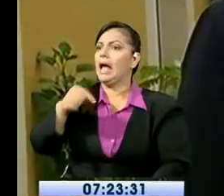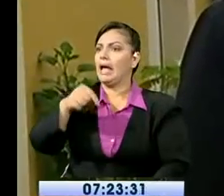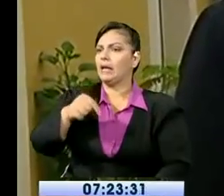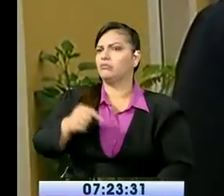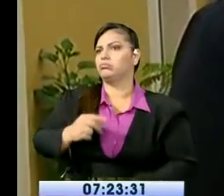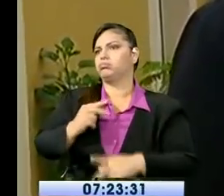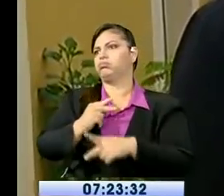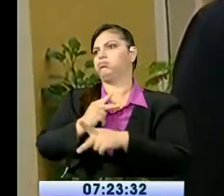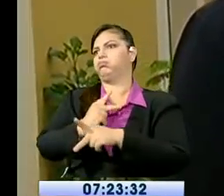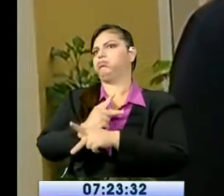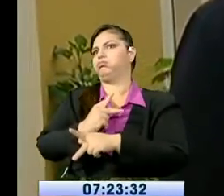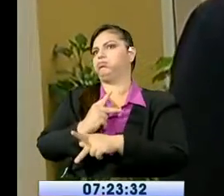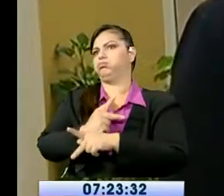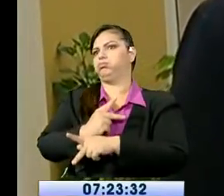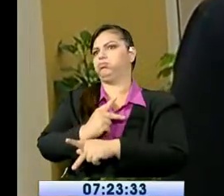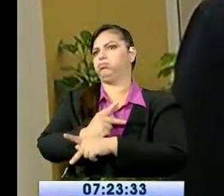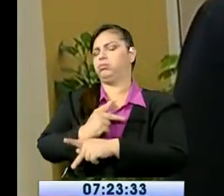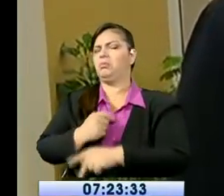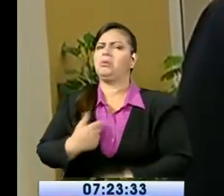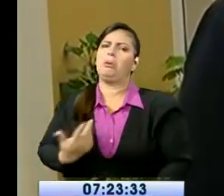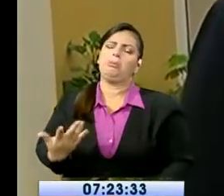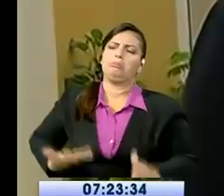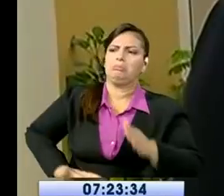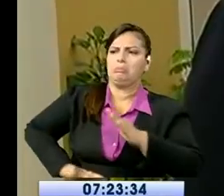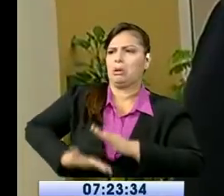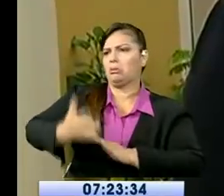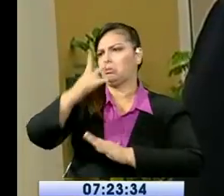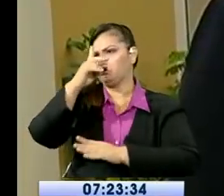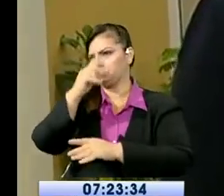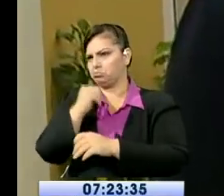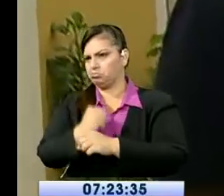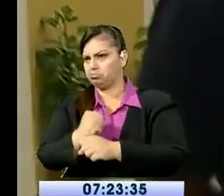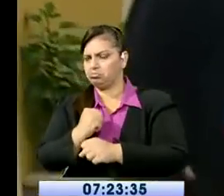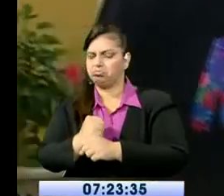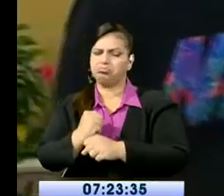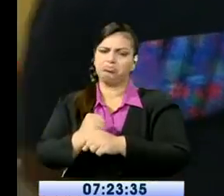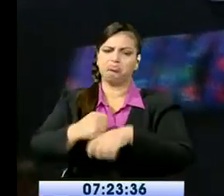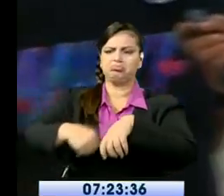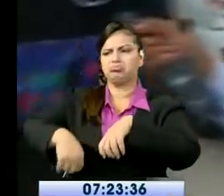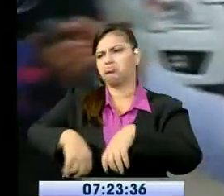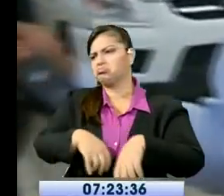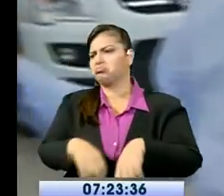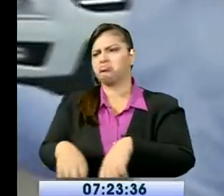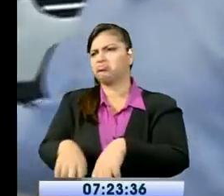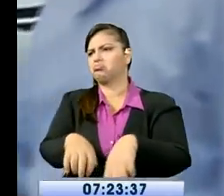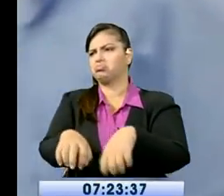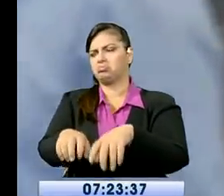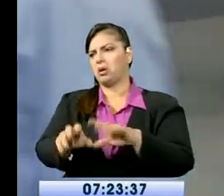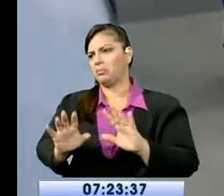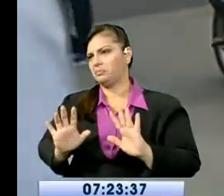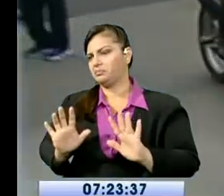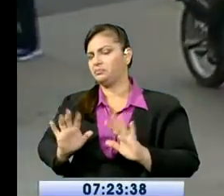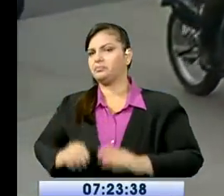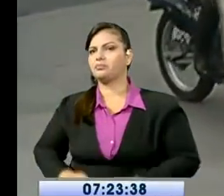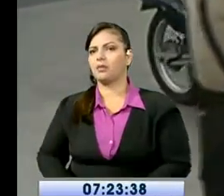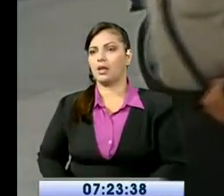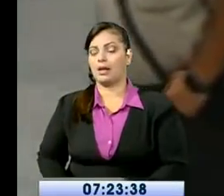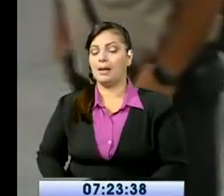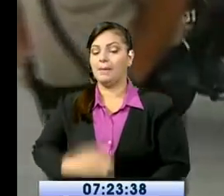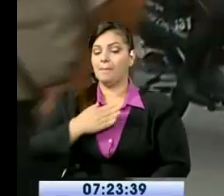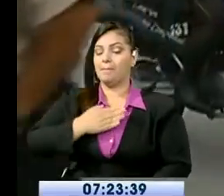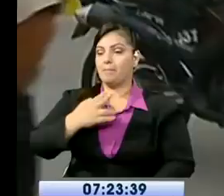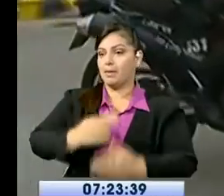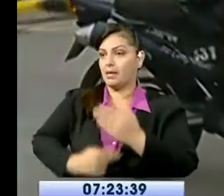que cada quien va a su trabajo, se dedica, y resulta de que ya a mi hija le han robado